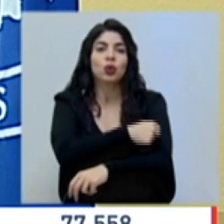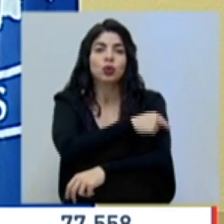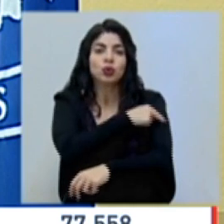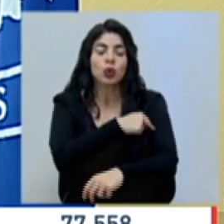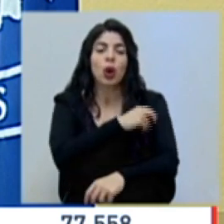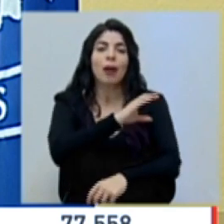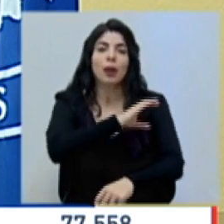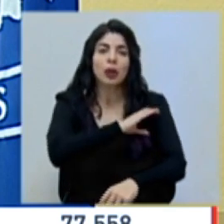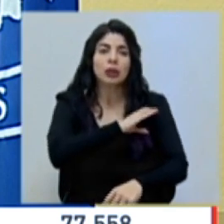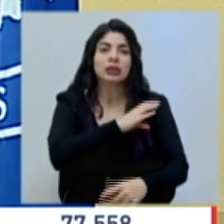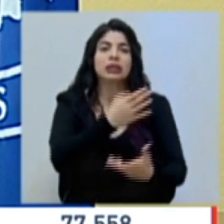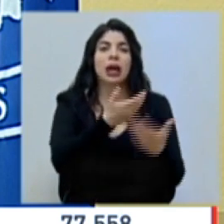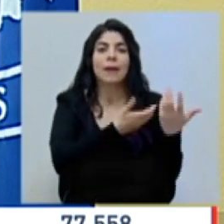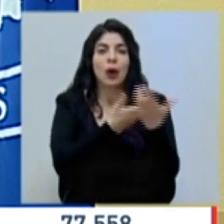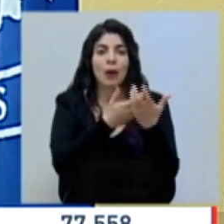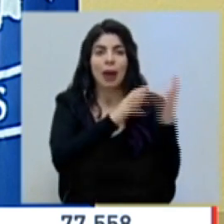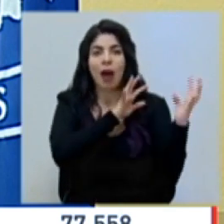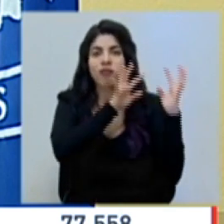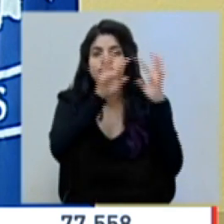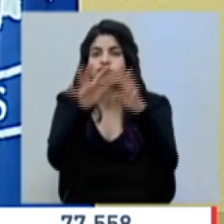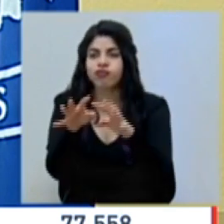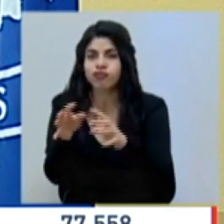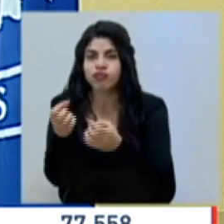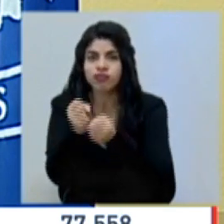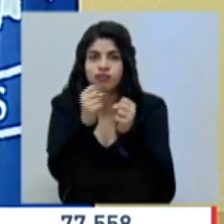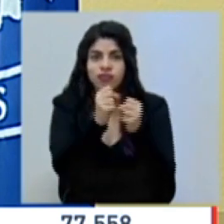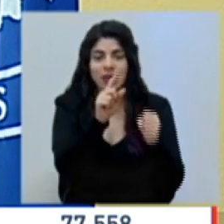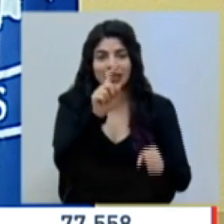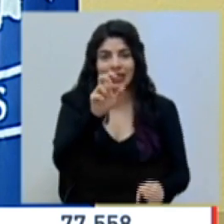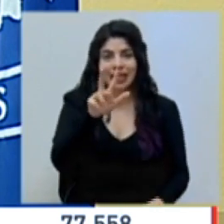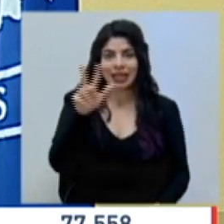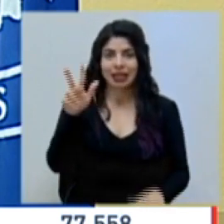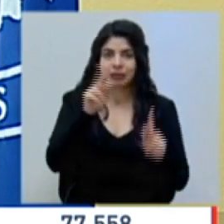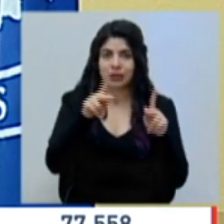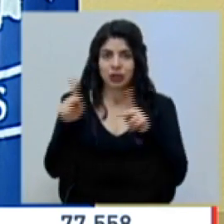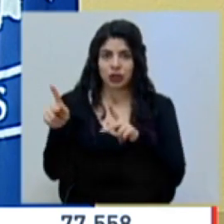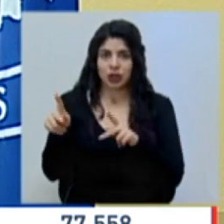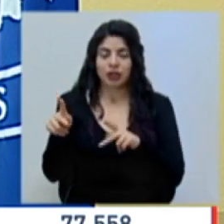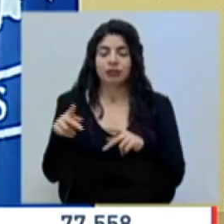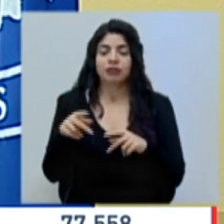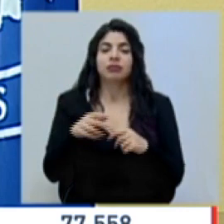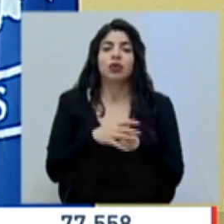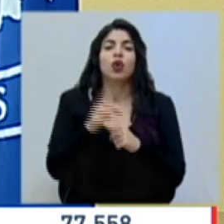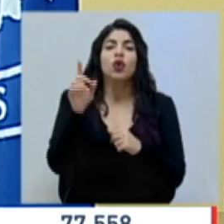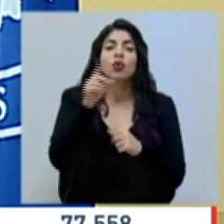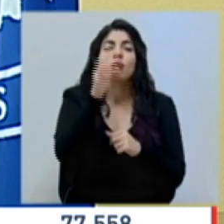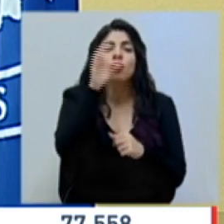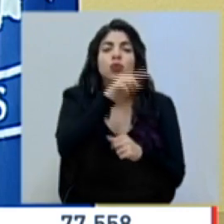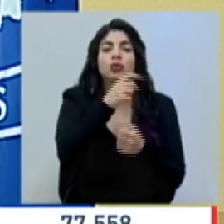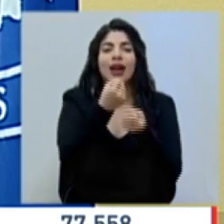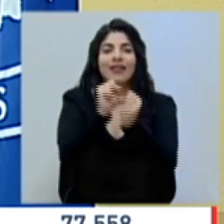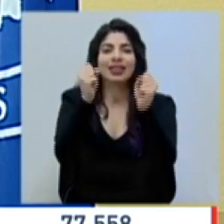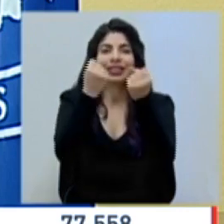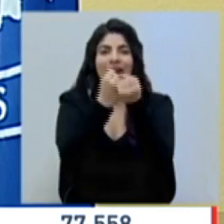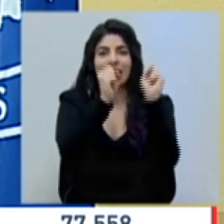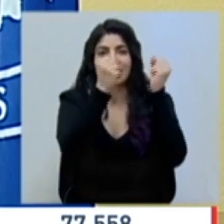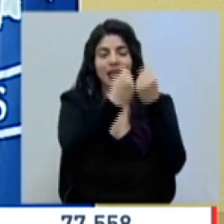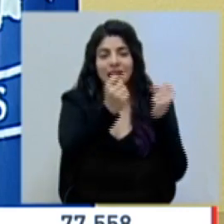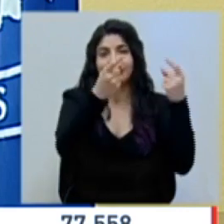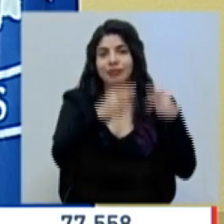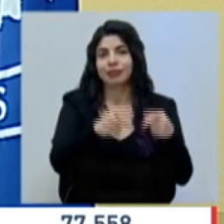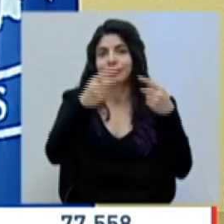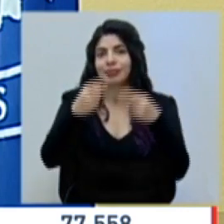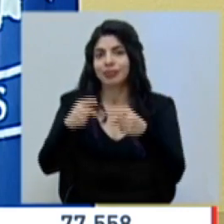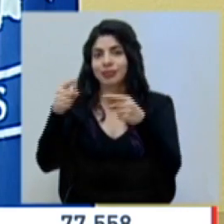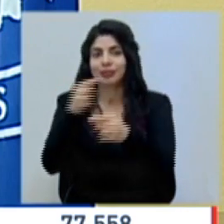la Fuerza Pública, del Cuerpo de Bomberos y de otras organizaciones en rescates que se presentaron a lo largo de